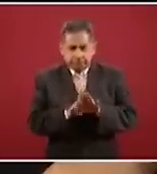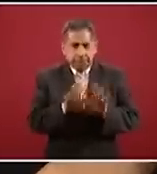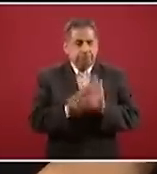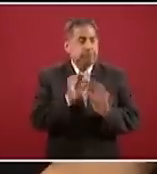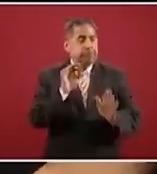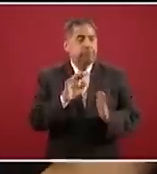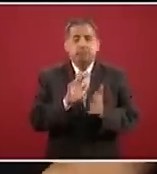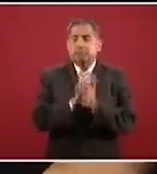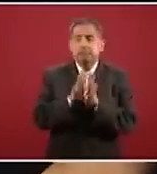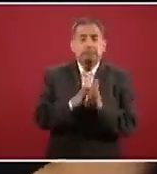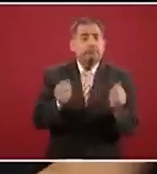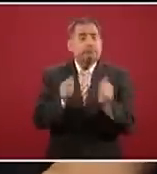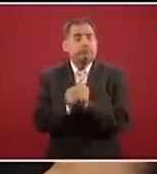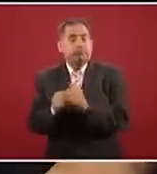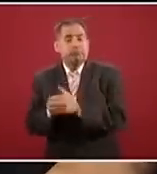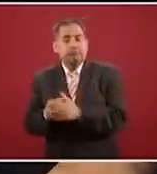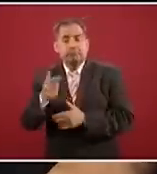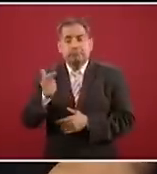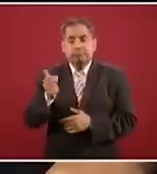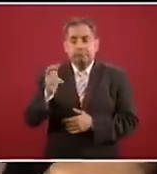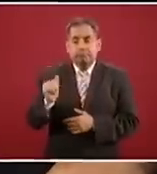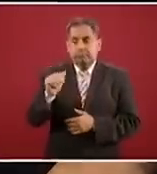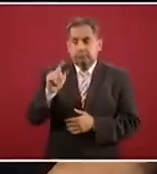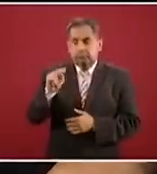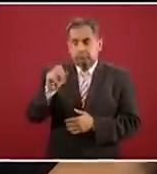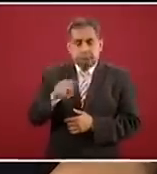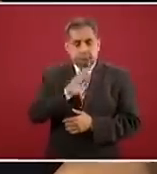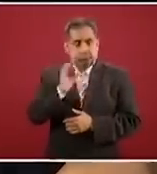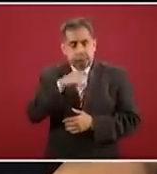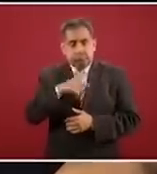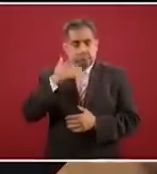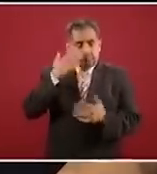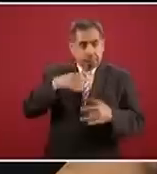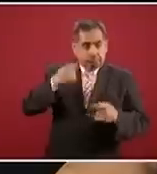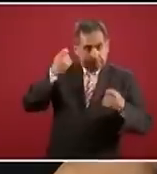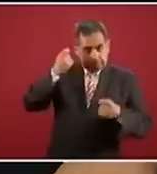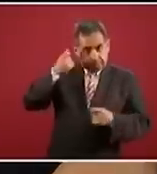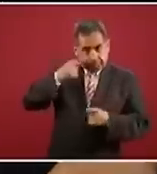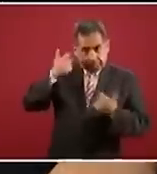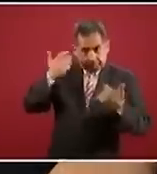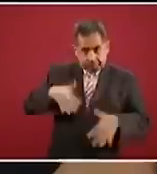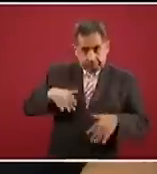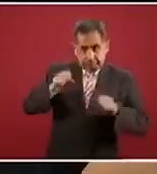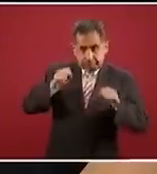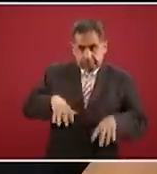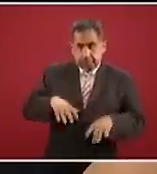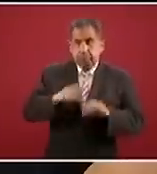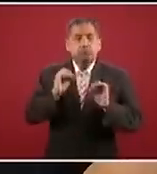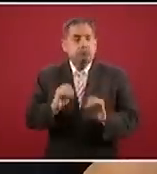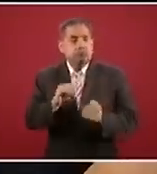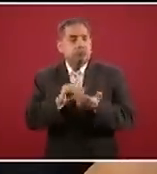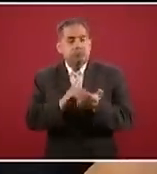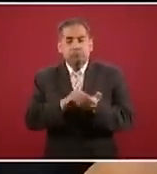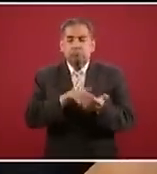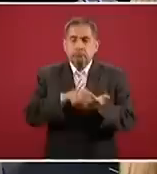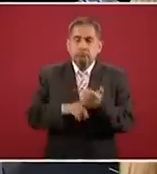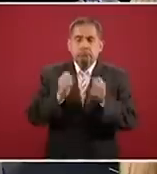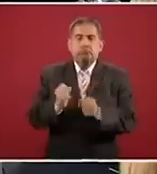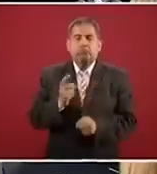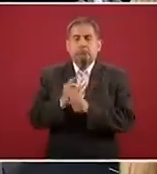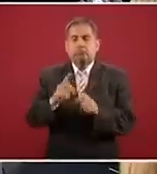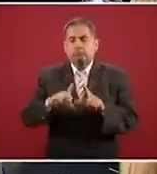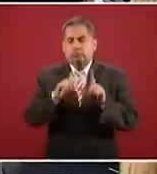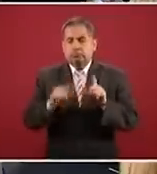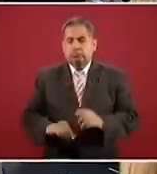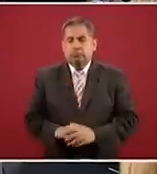muy cerca de García Luna, si esa gente ya está en retiro, si esa gente sigue en temas de seguridad nacional.